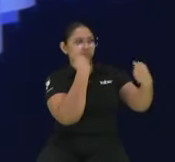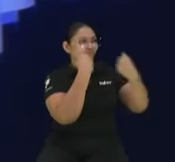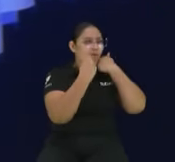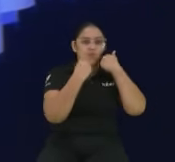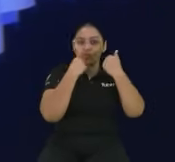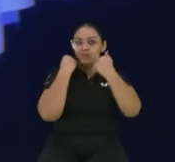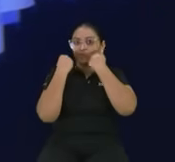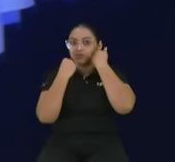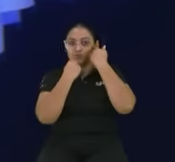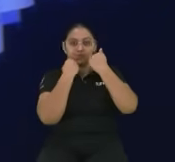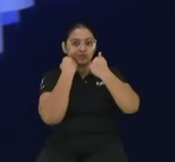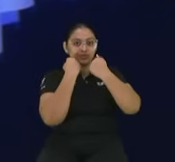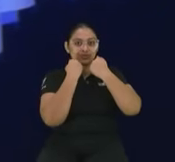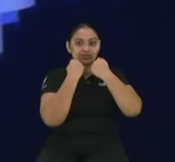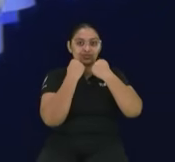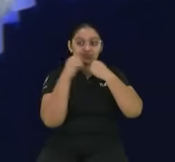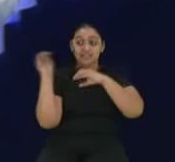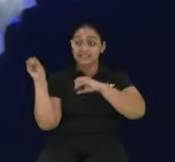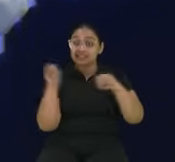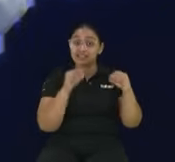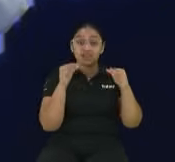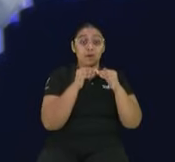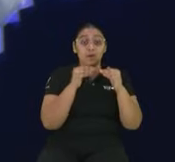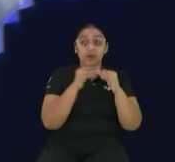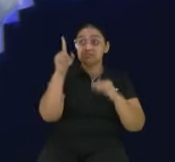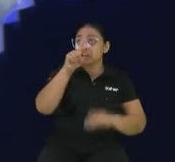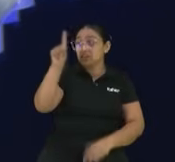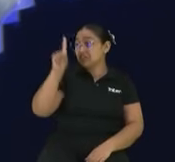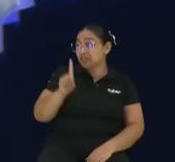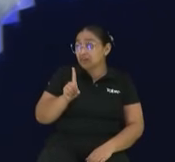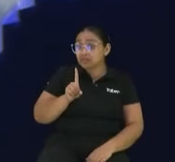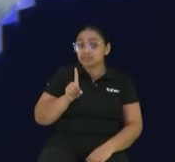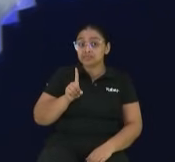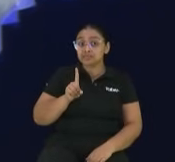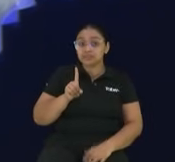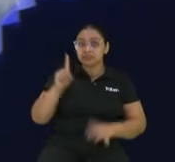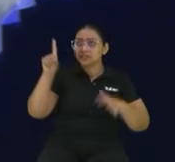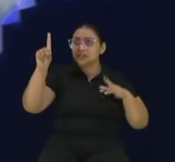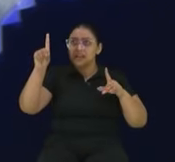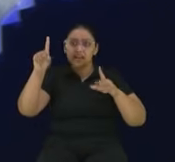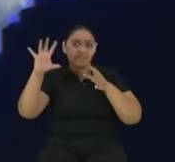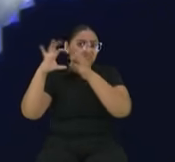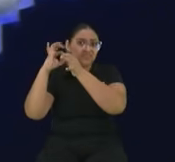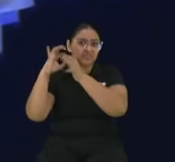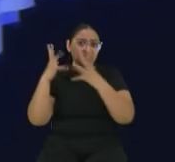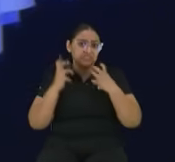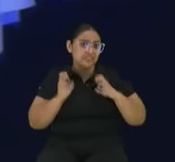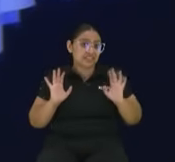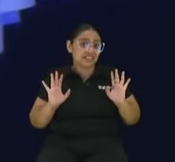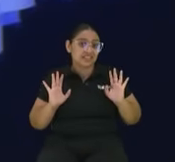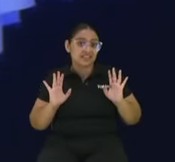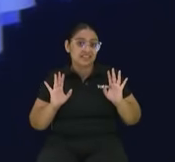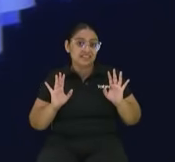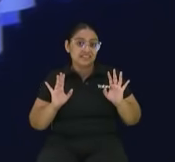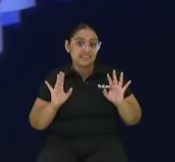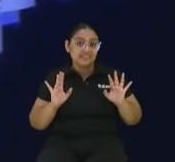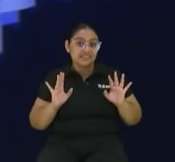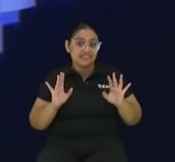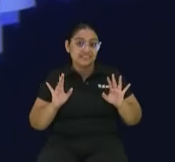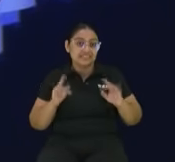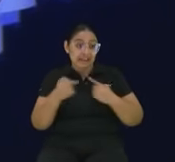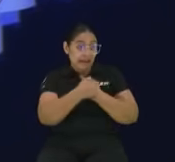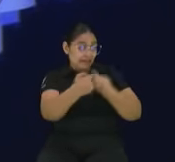entrada así le pasa aquel que camina sin dios regresa bien